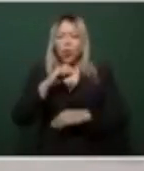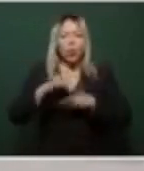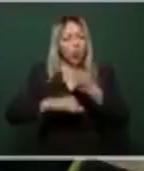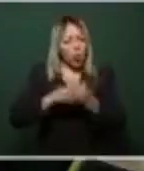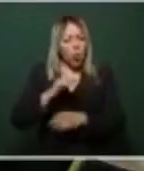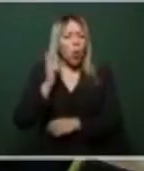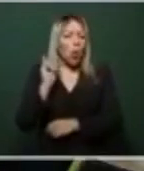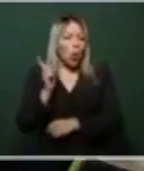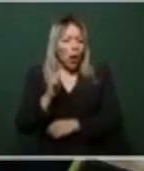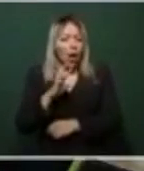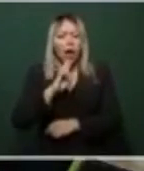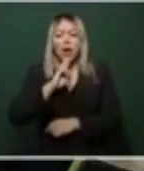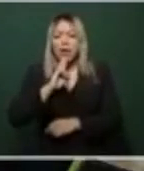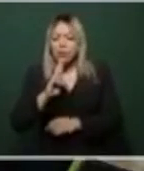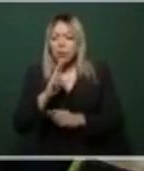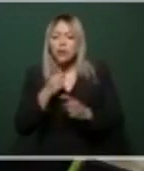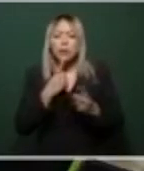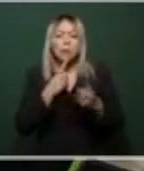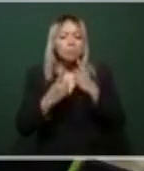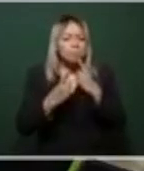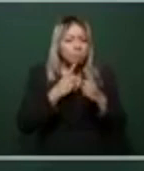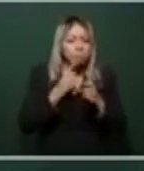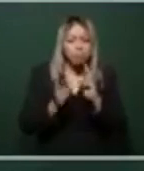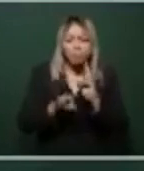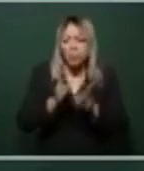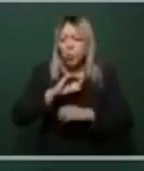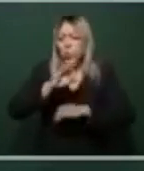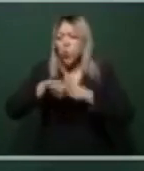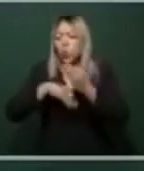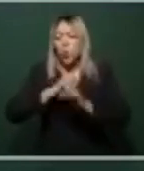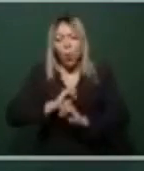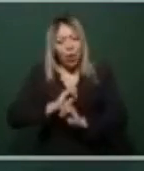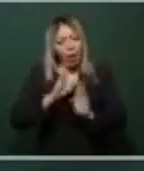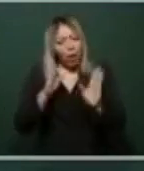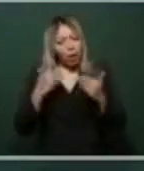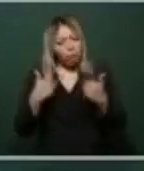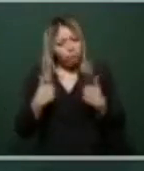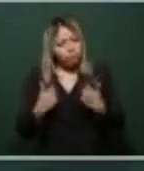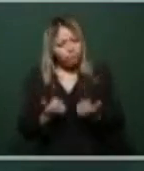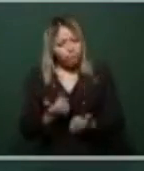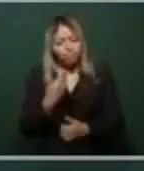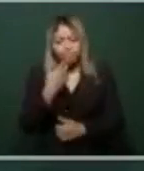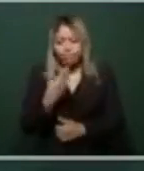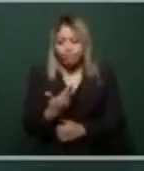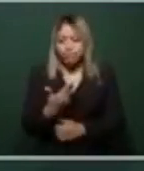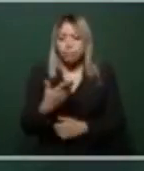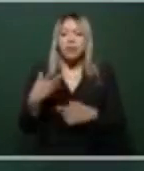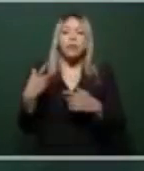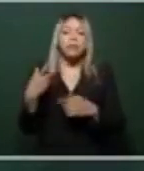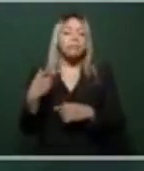con diálogo, con entendimiento y con